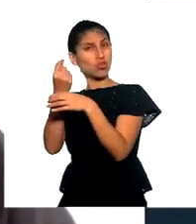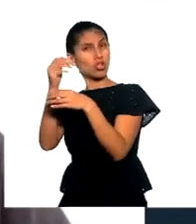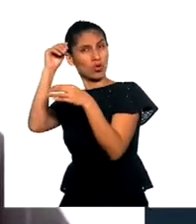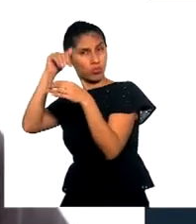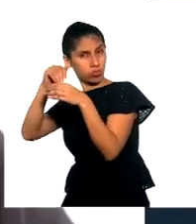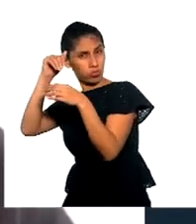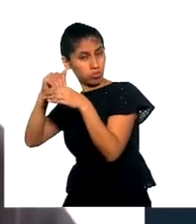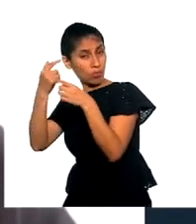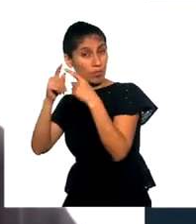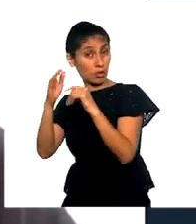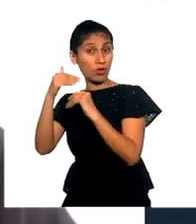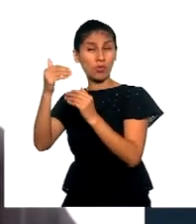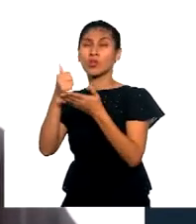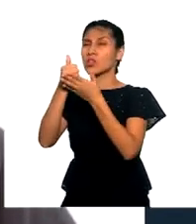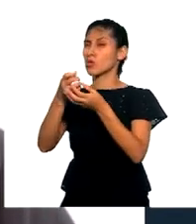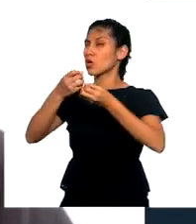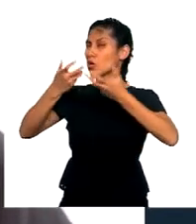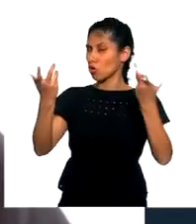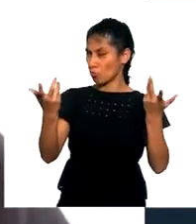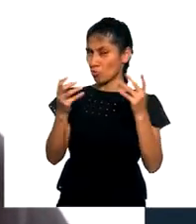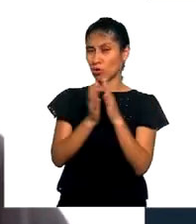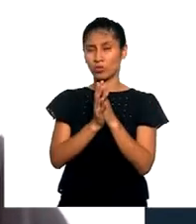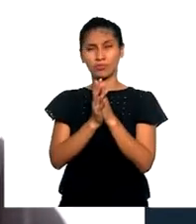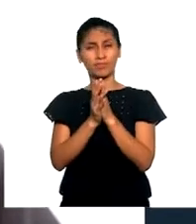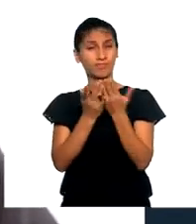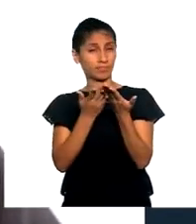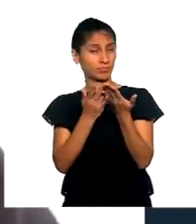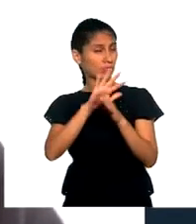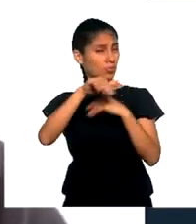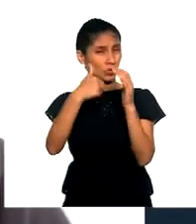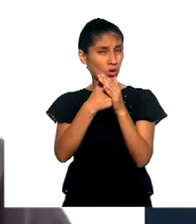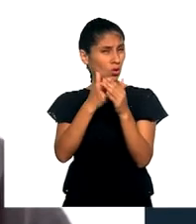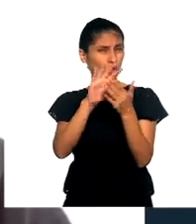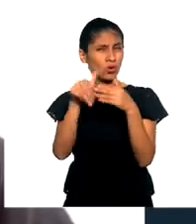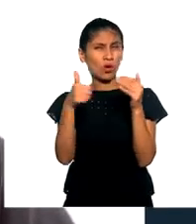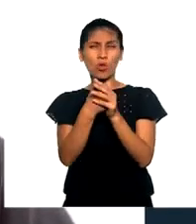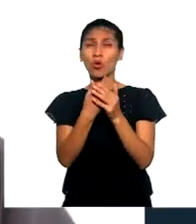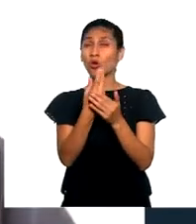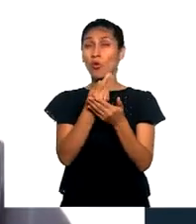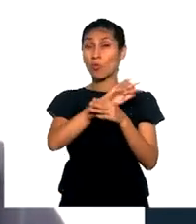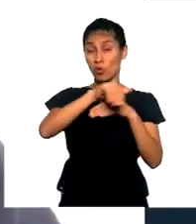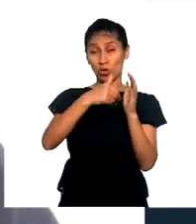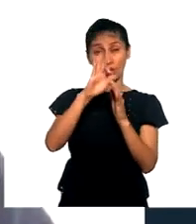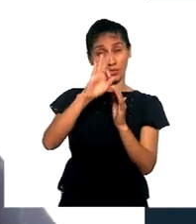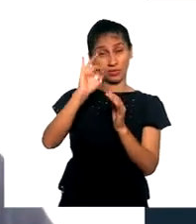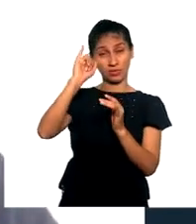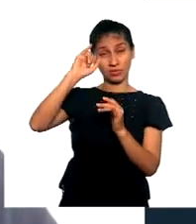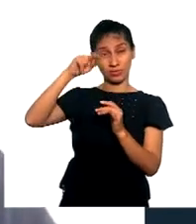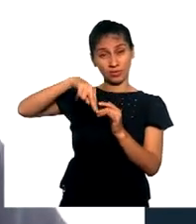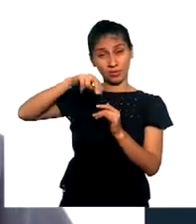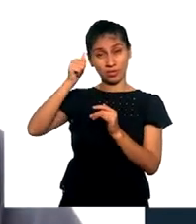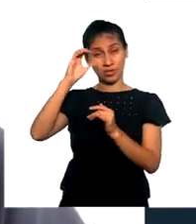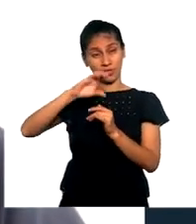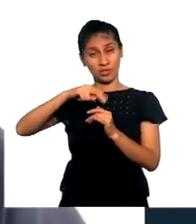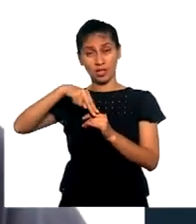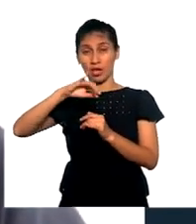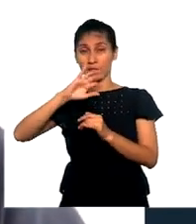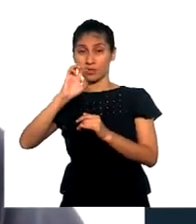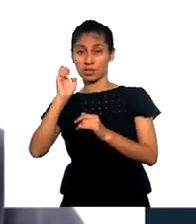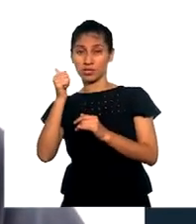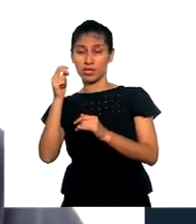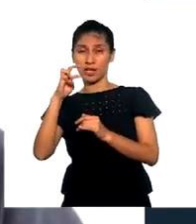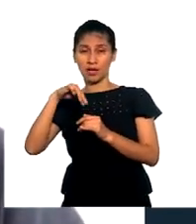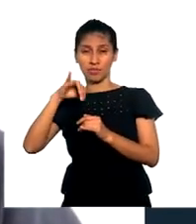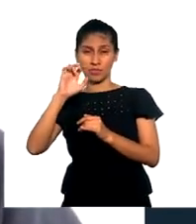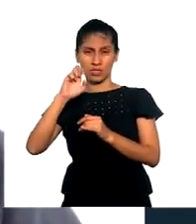capital de trabajo en general no es financiamiento para resolver hacer y necesidades y acceso